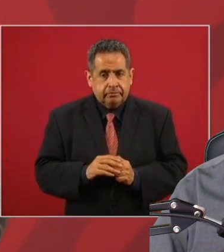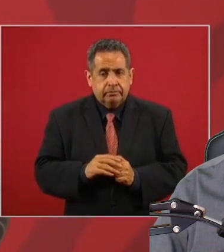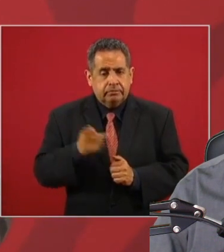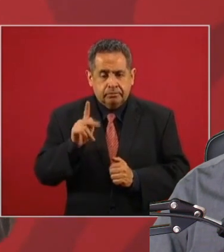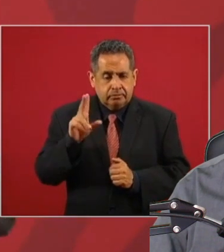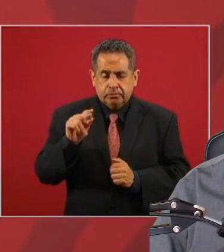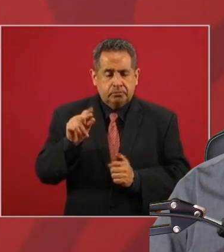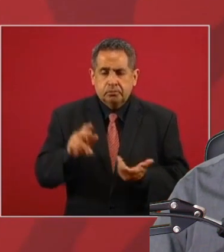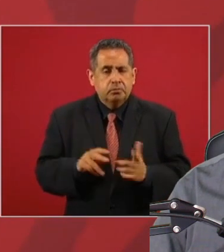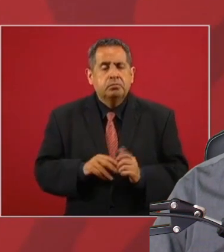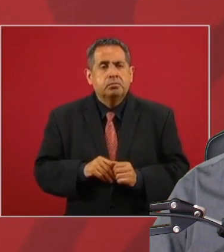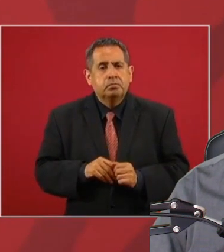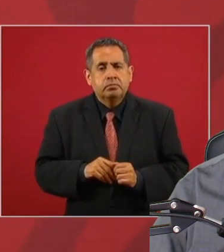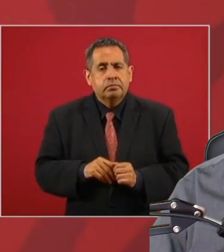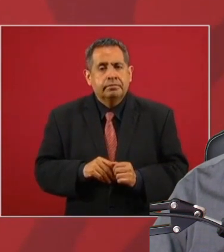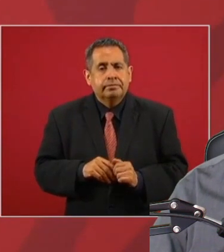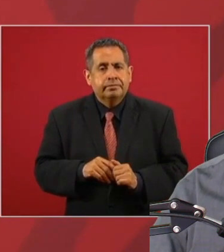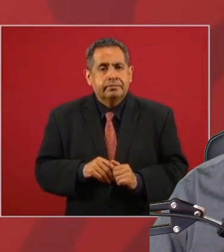es